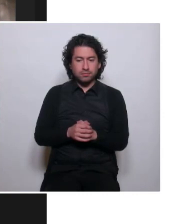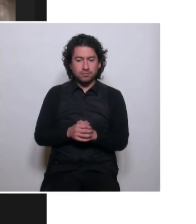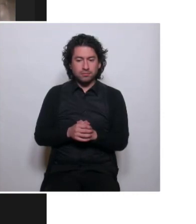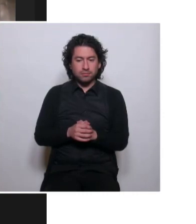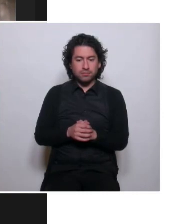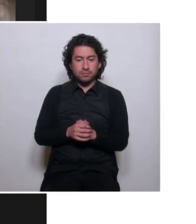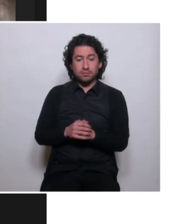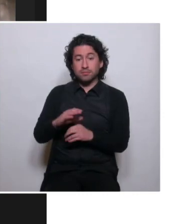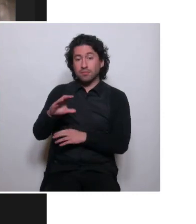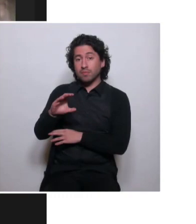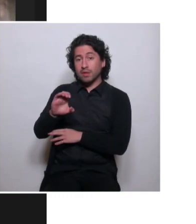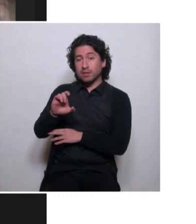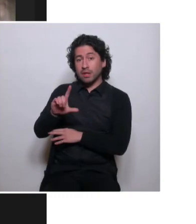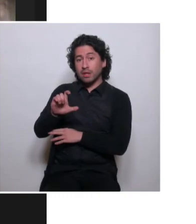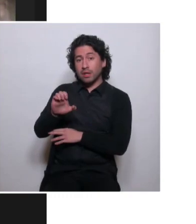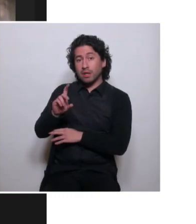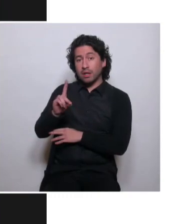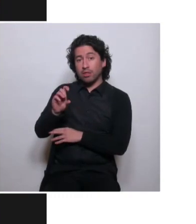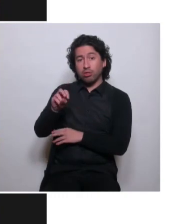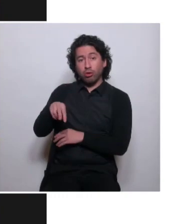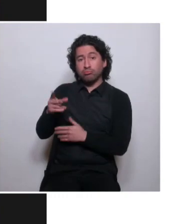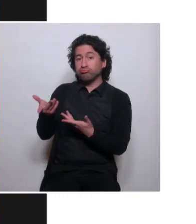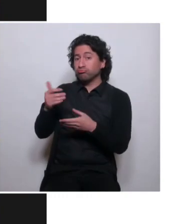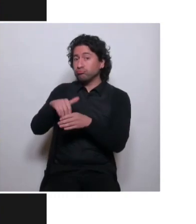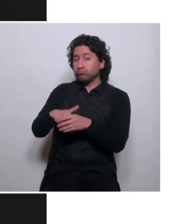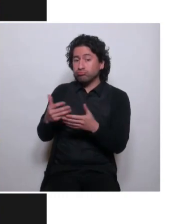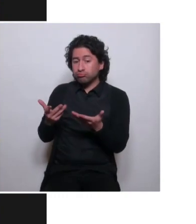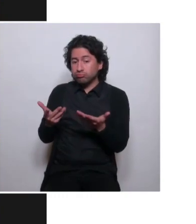Señor Celedón, ¿cómo vota usted?